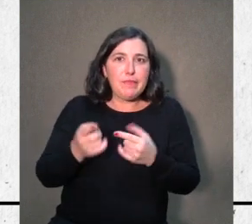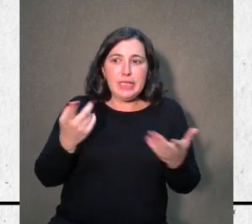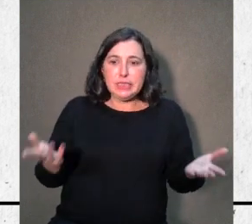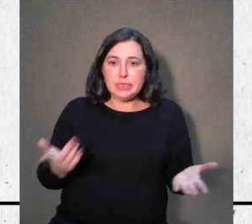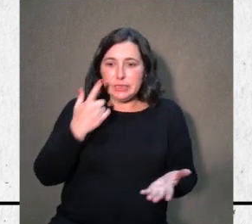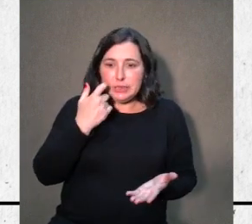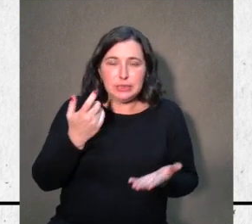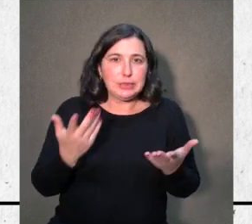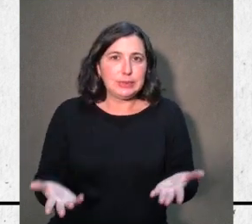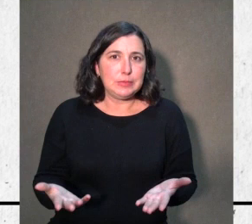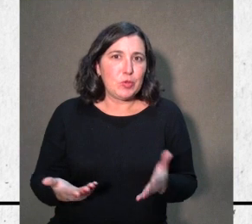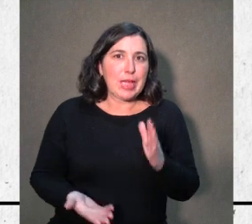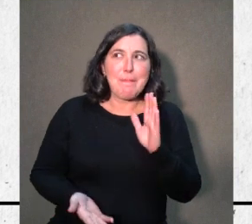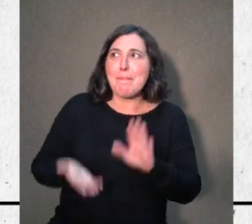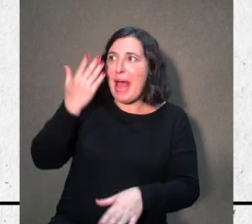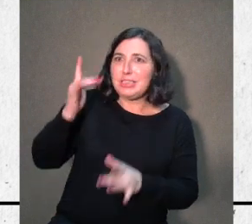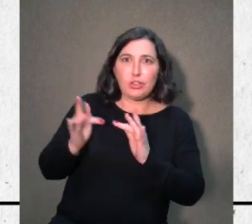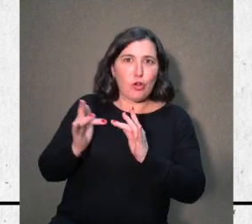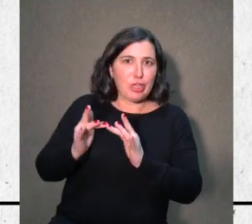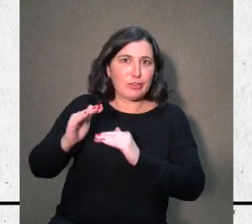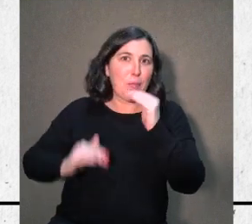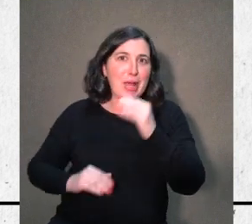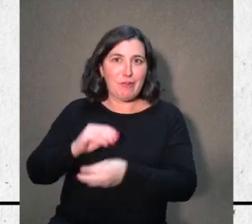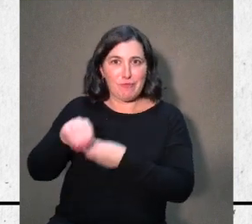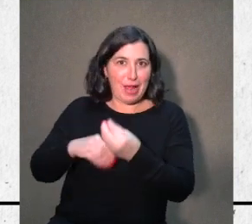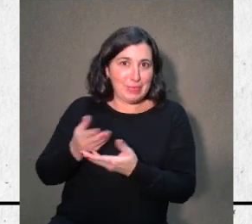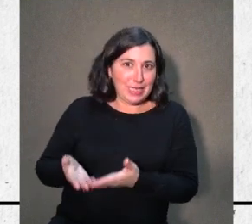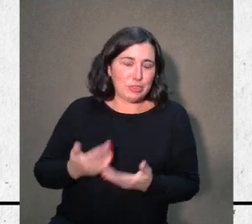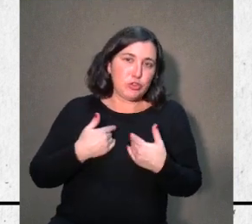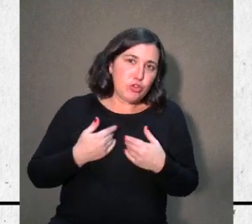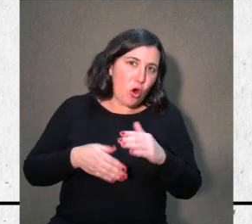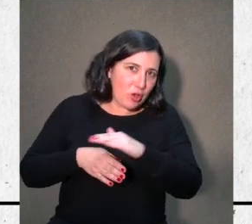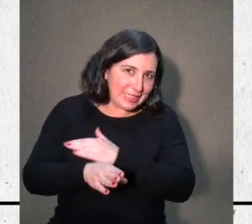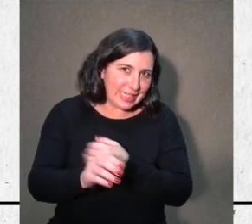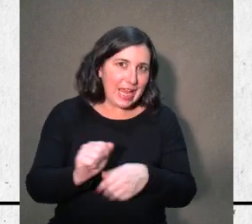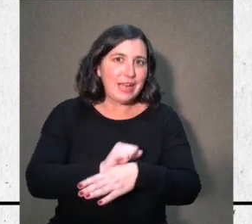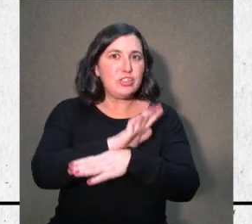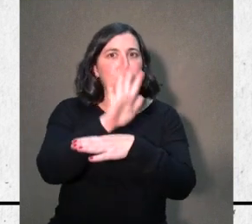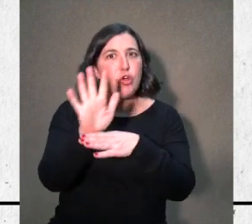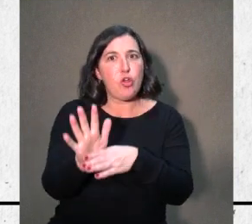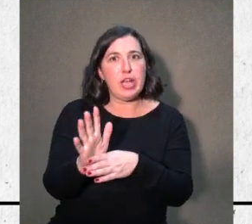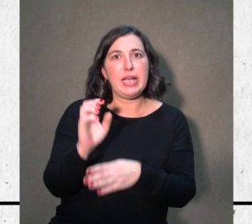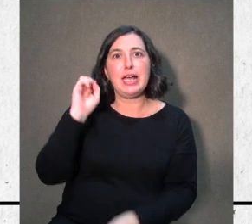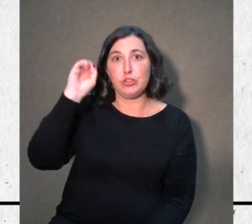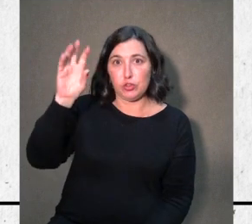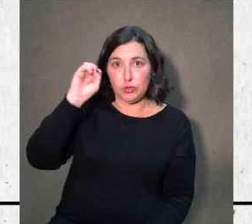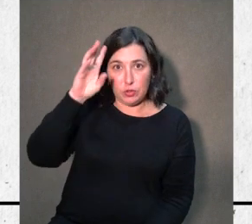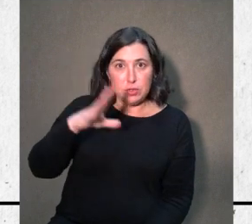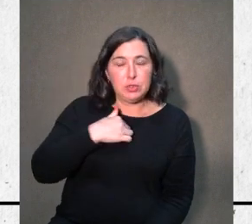ves más que a tu propia familia. Entonces, para mí, una vez que entré al Sodre, yo tuve la